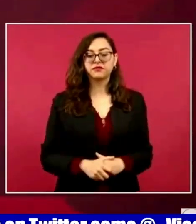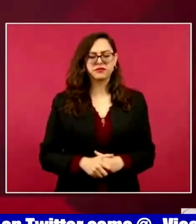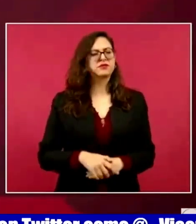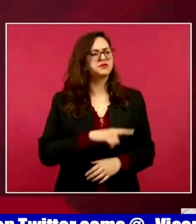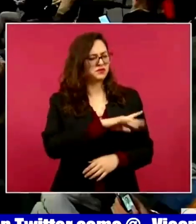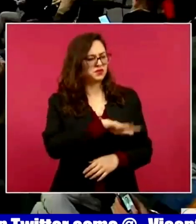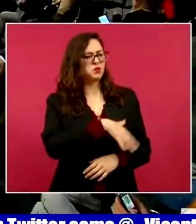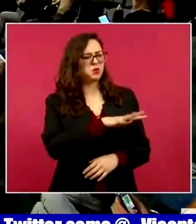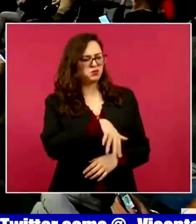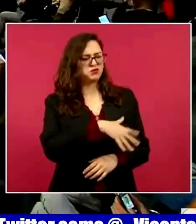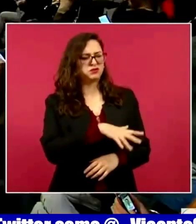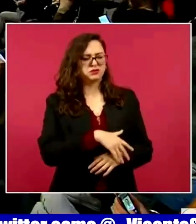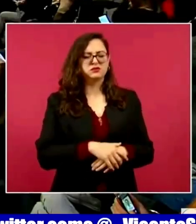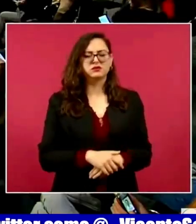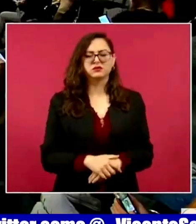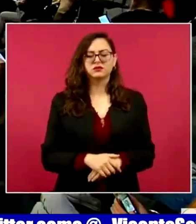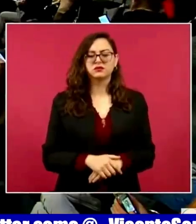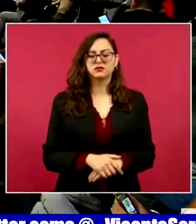el Twitter,